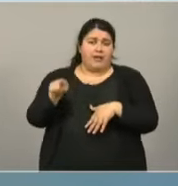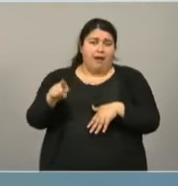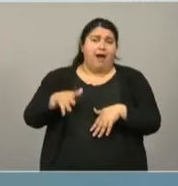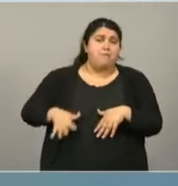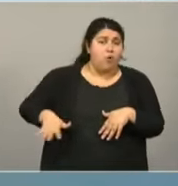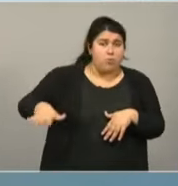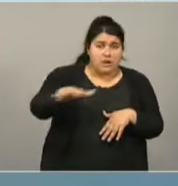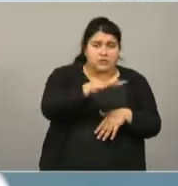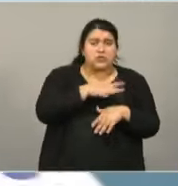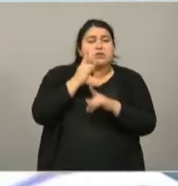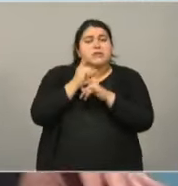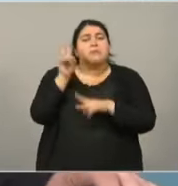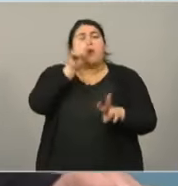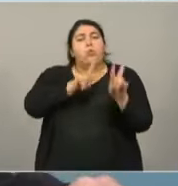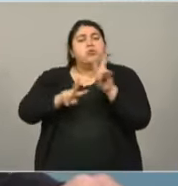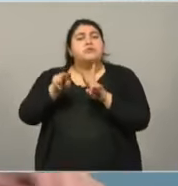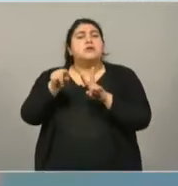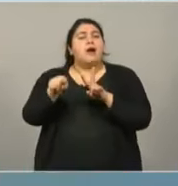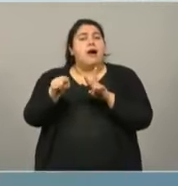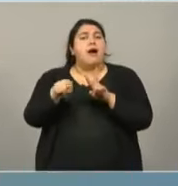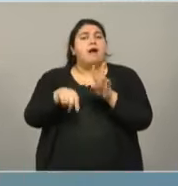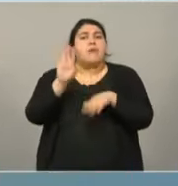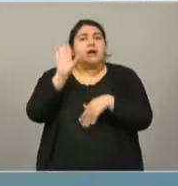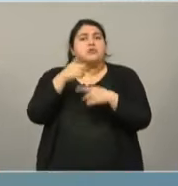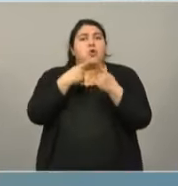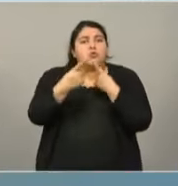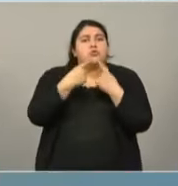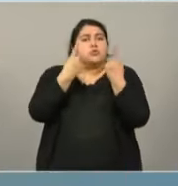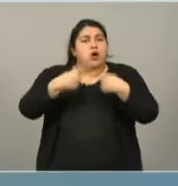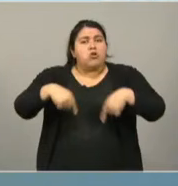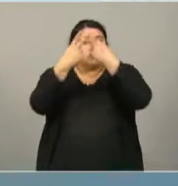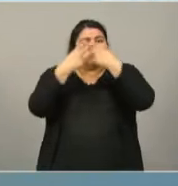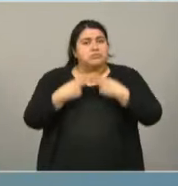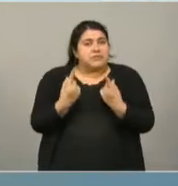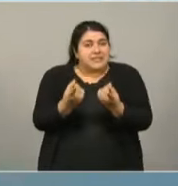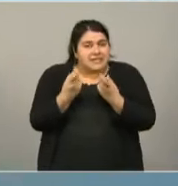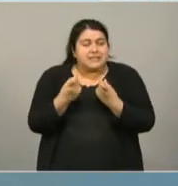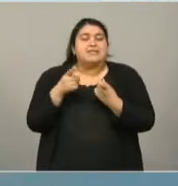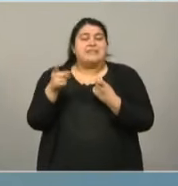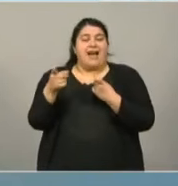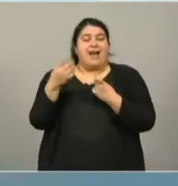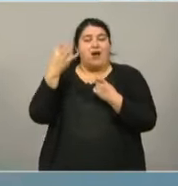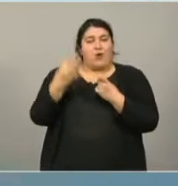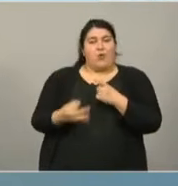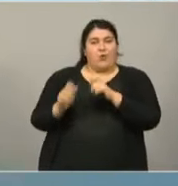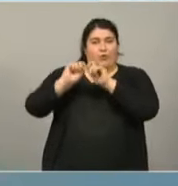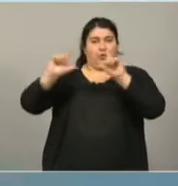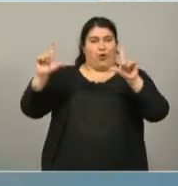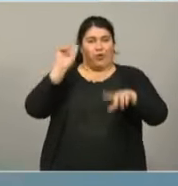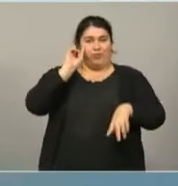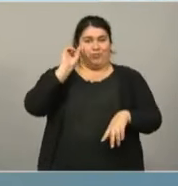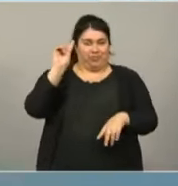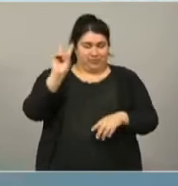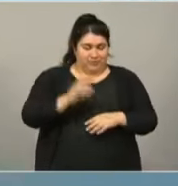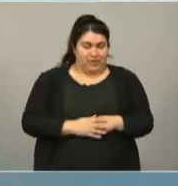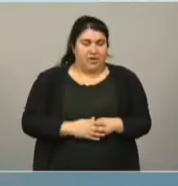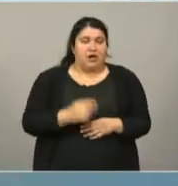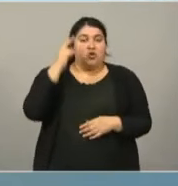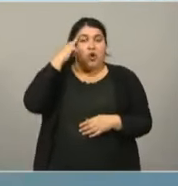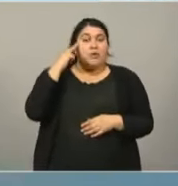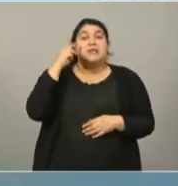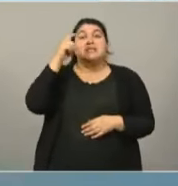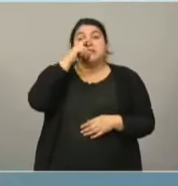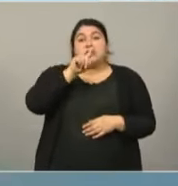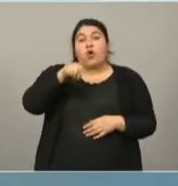población que busca que buscó consulta eh Como podemos ver en este gráfico en 97 prácticamente